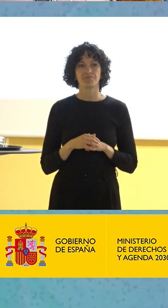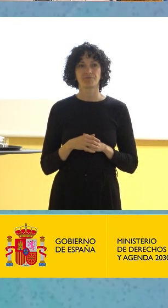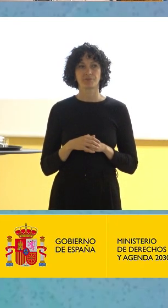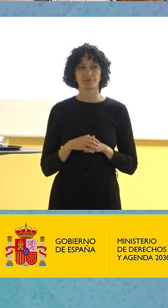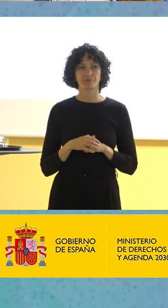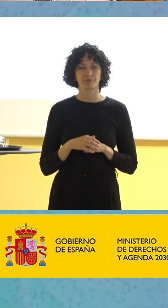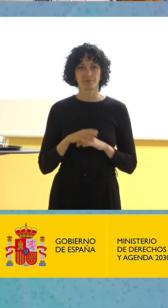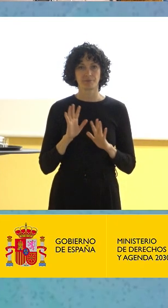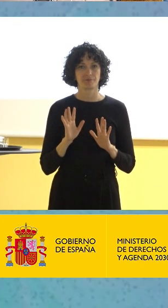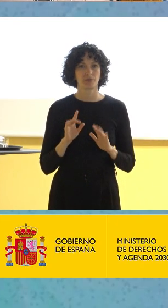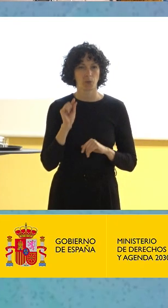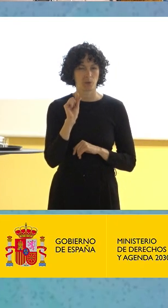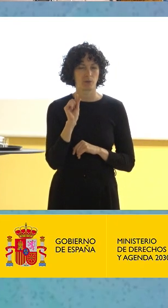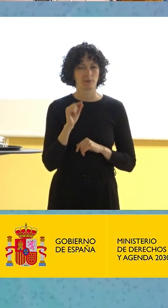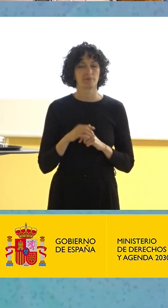a ver un momento.